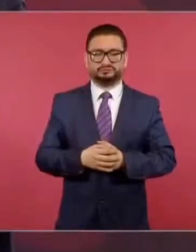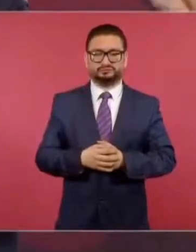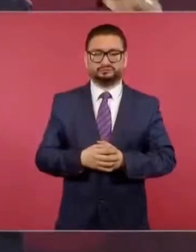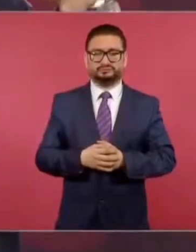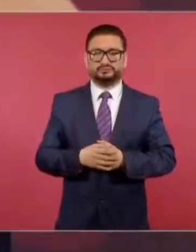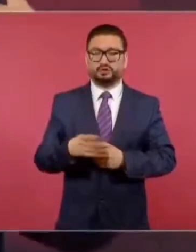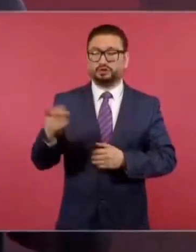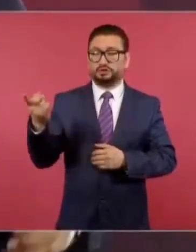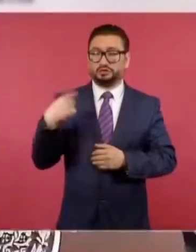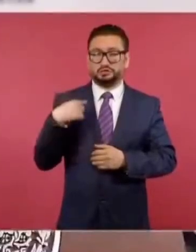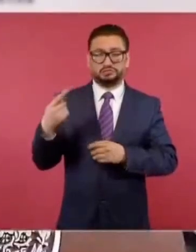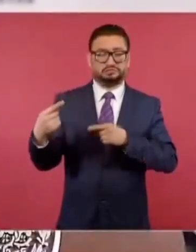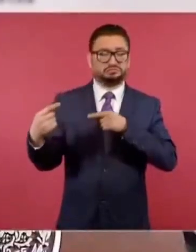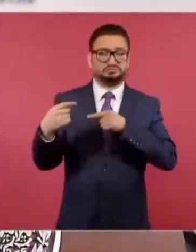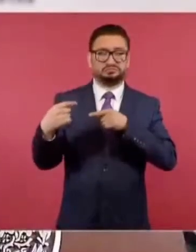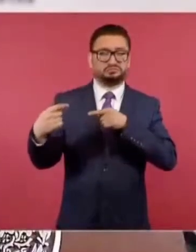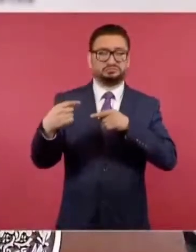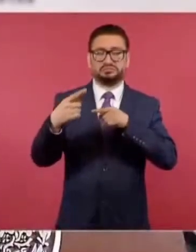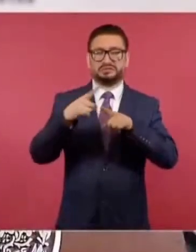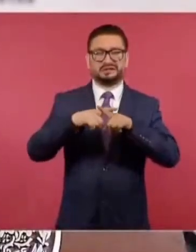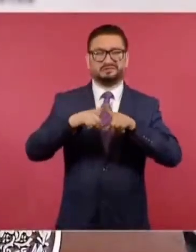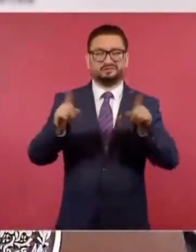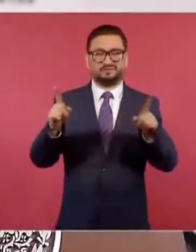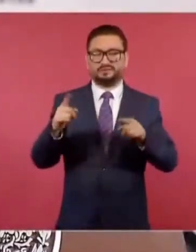hemos tenido diferencias